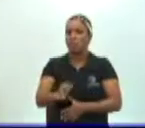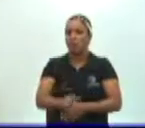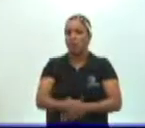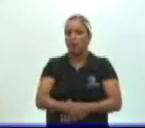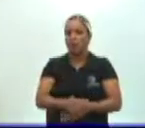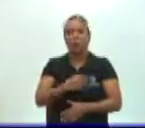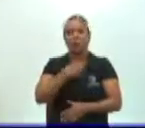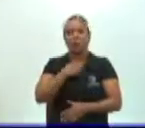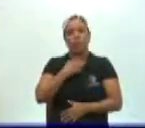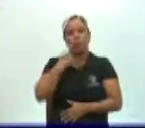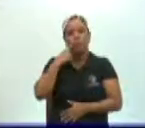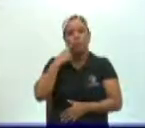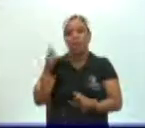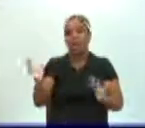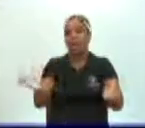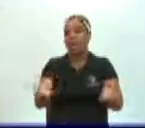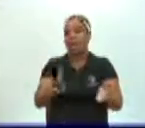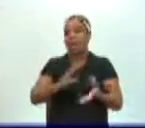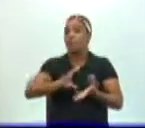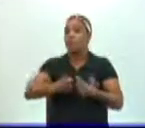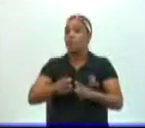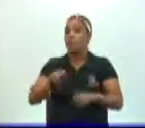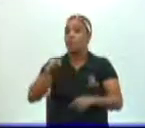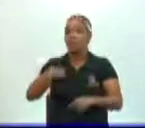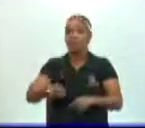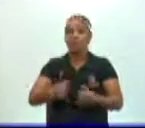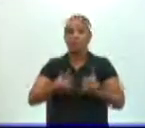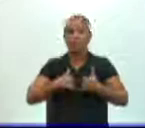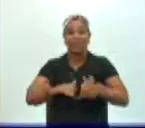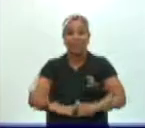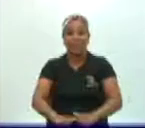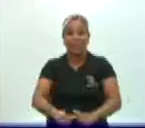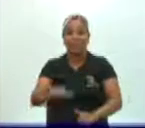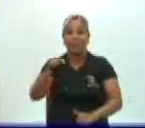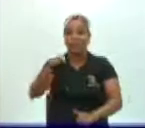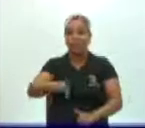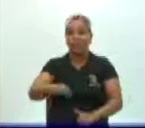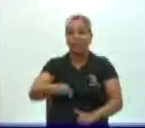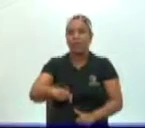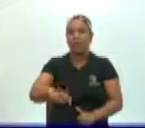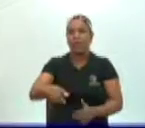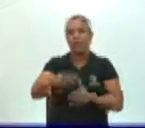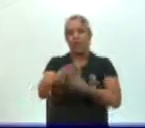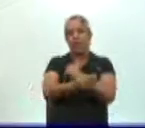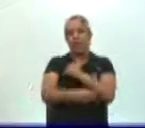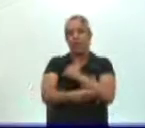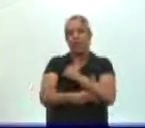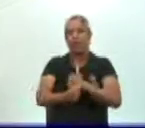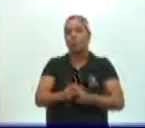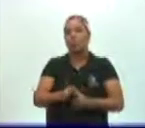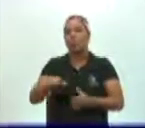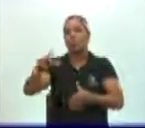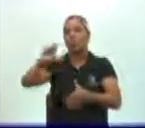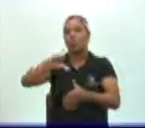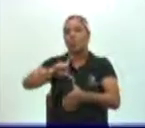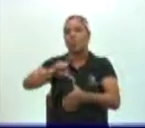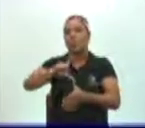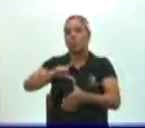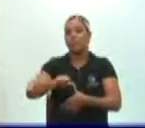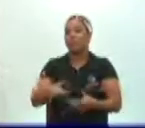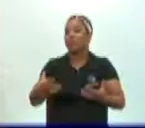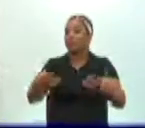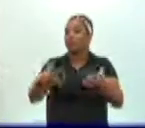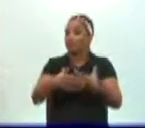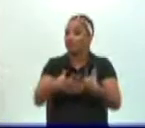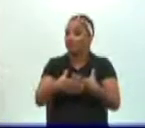la formación del criollo, y ese criollo que se va a ir formando de manera gradual, esa integración de etnias y demás, lleva a